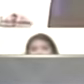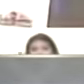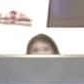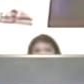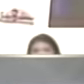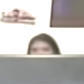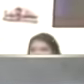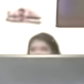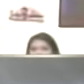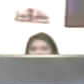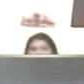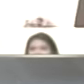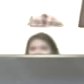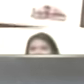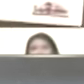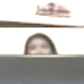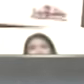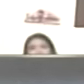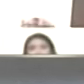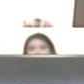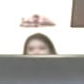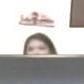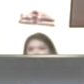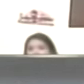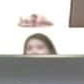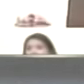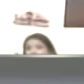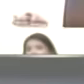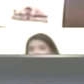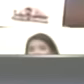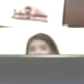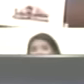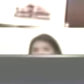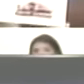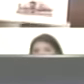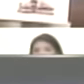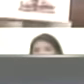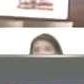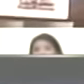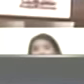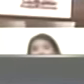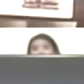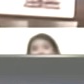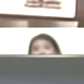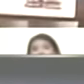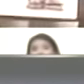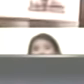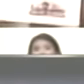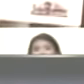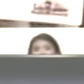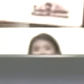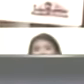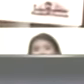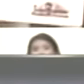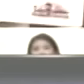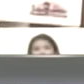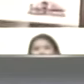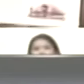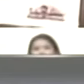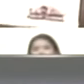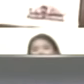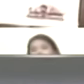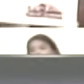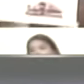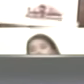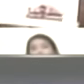Estos son equipos. Lamentablemente son tan miserables que cuando la persona sufre el golpe eléctrico, el choque eléctrico, lo abandonan a su suerte.